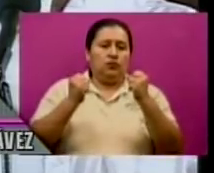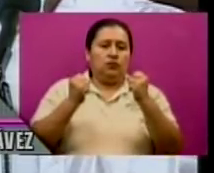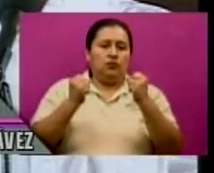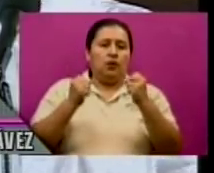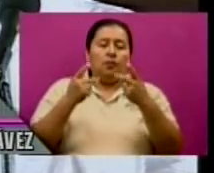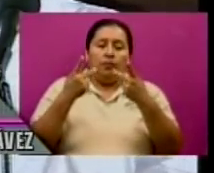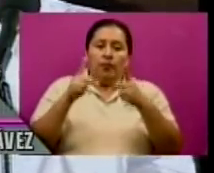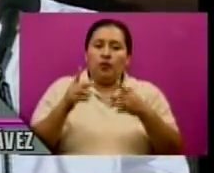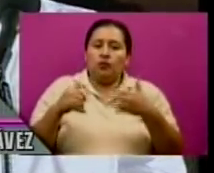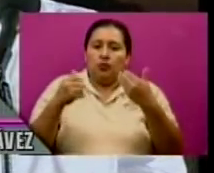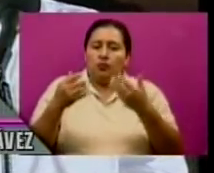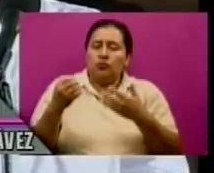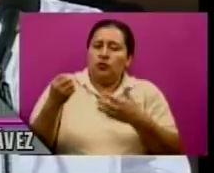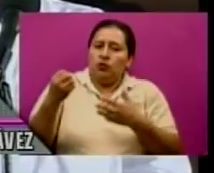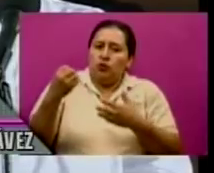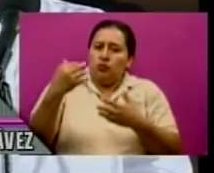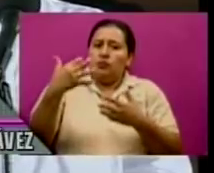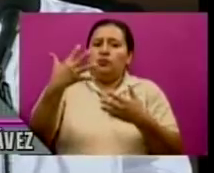e iluminando con